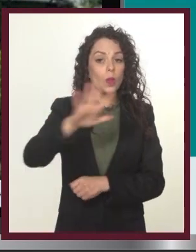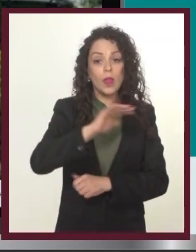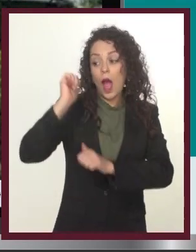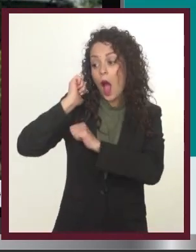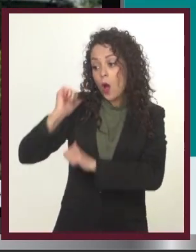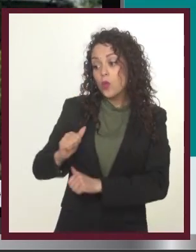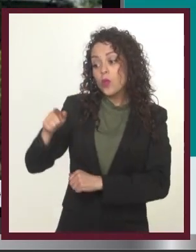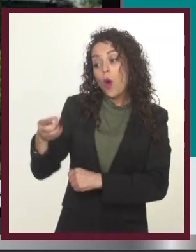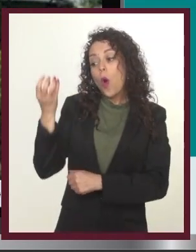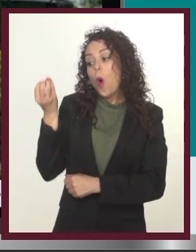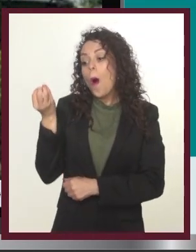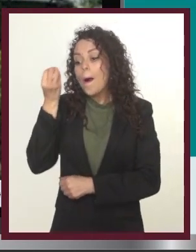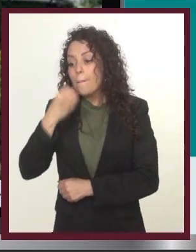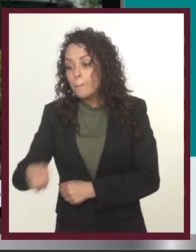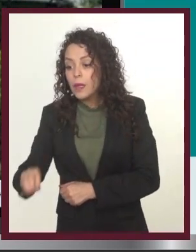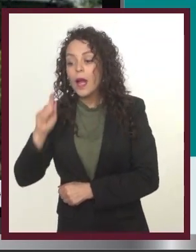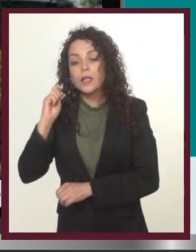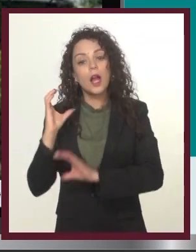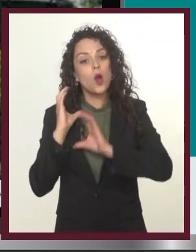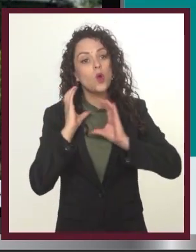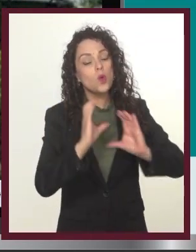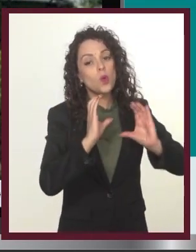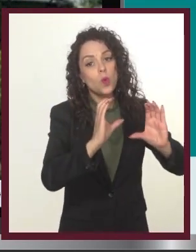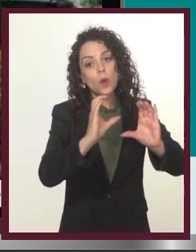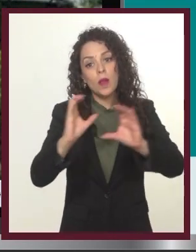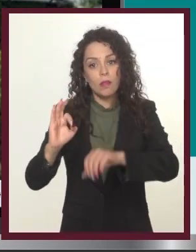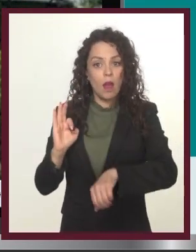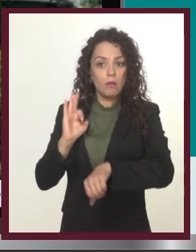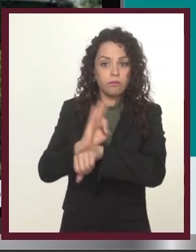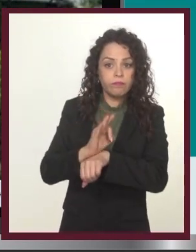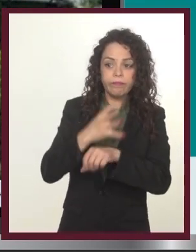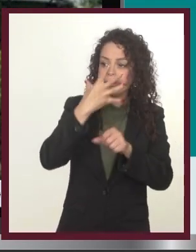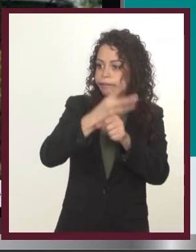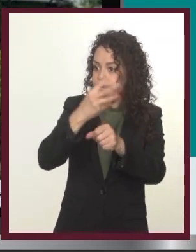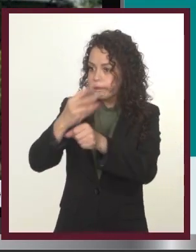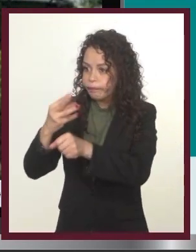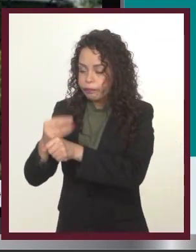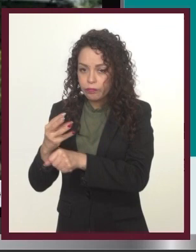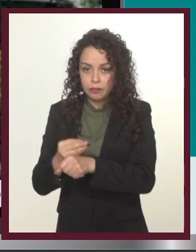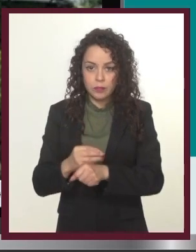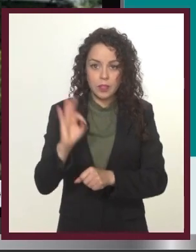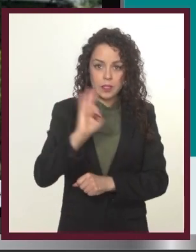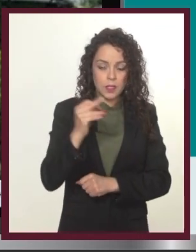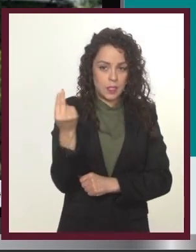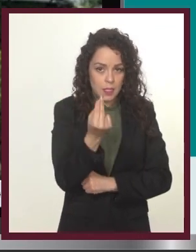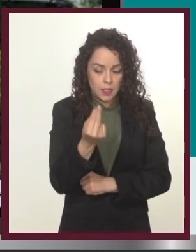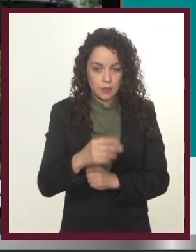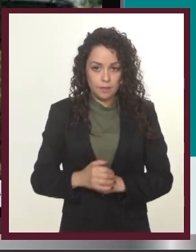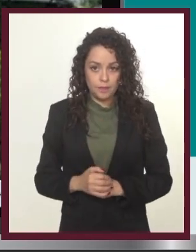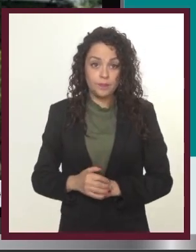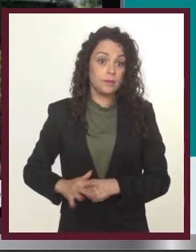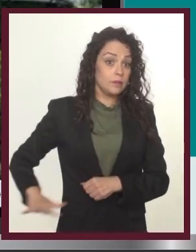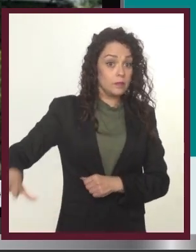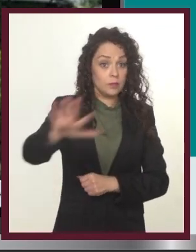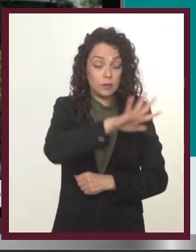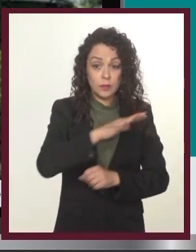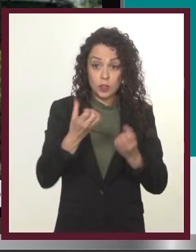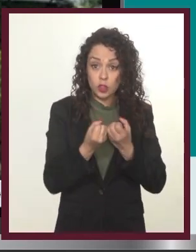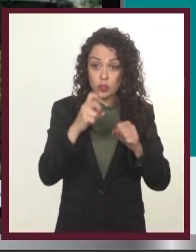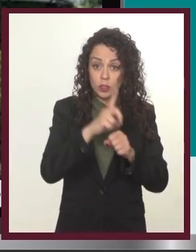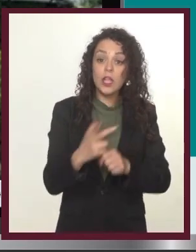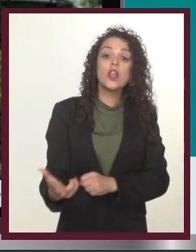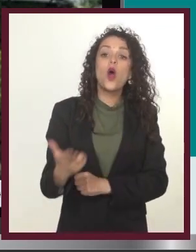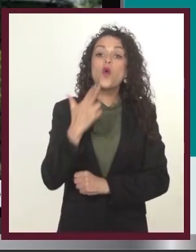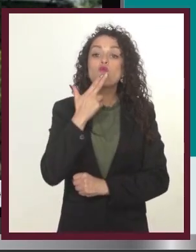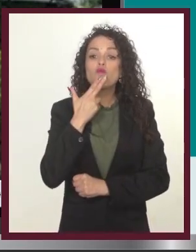tiene una parte, tiene una obligación de mantenerlo, de cuidarlo y de restaurarlo cuando se daña. Y de la sociedad de usarlo,